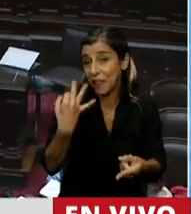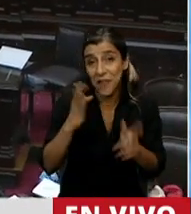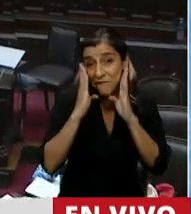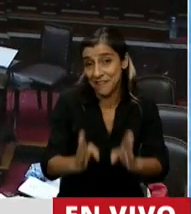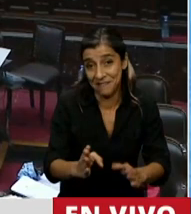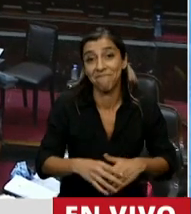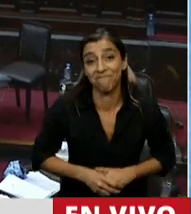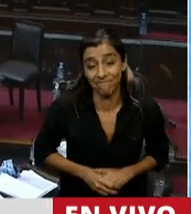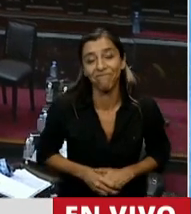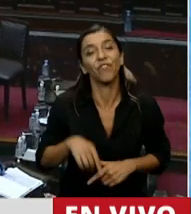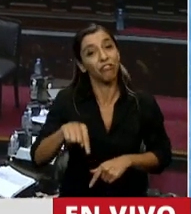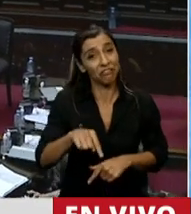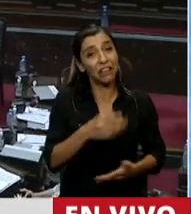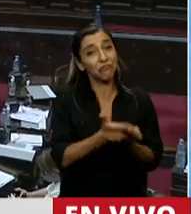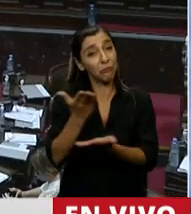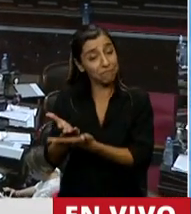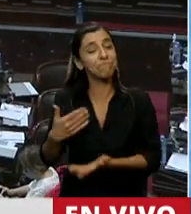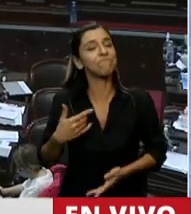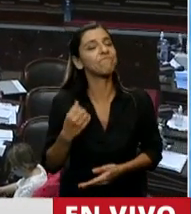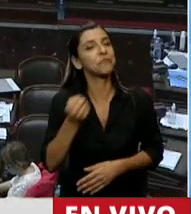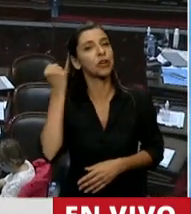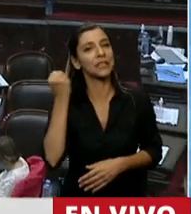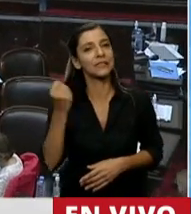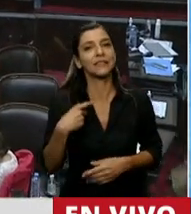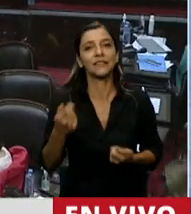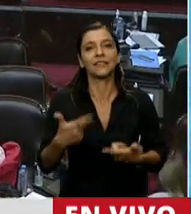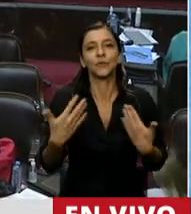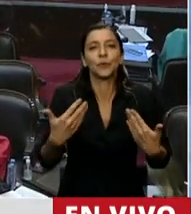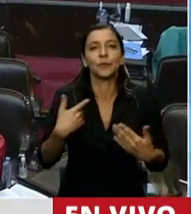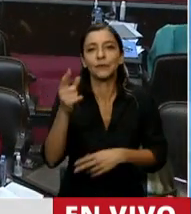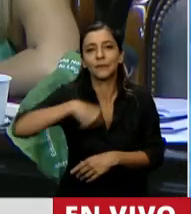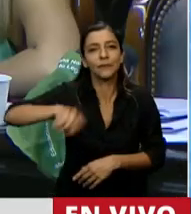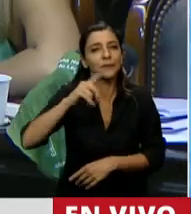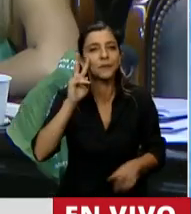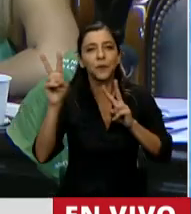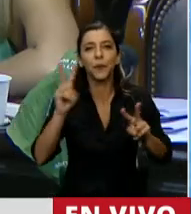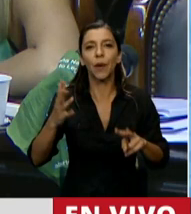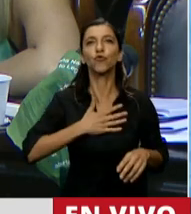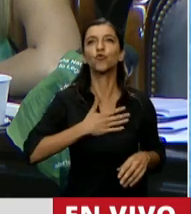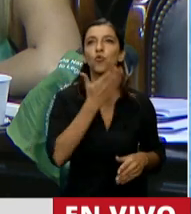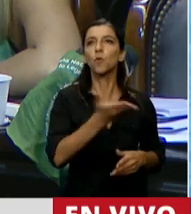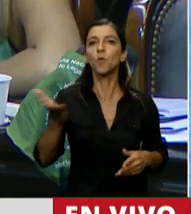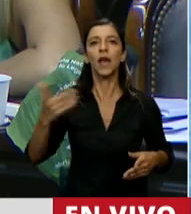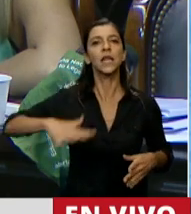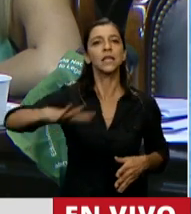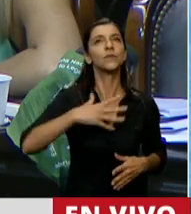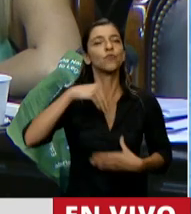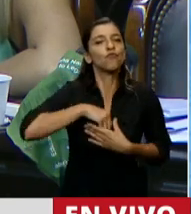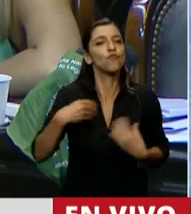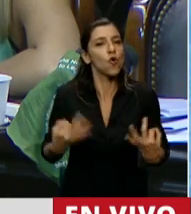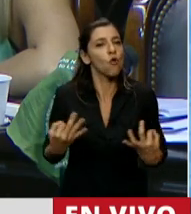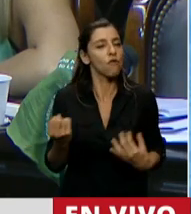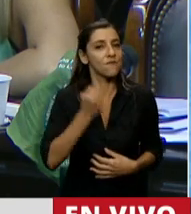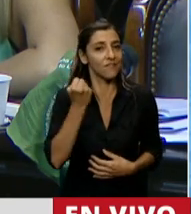profundo sentimiento humanista que tenemos los argentinos de proteger la vida. En aquel debate del